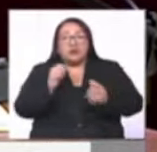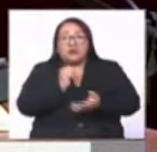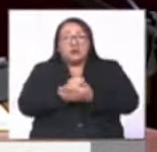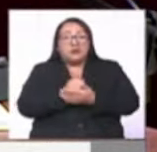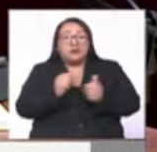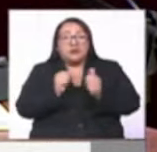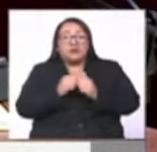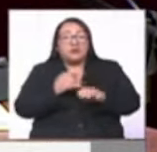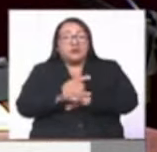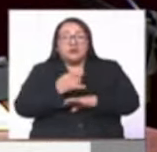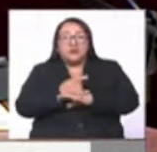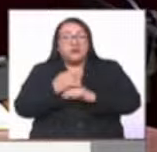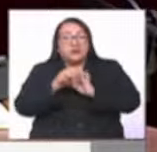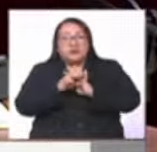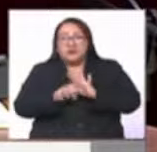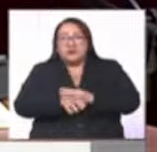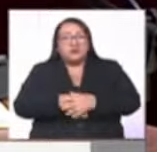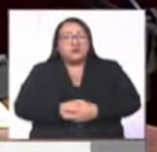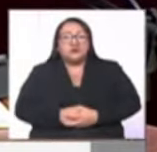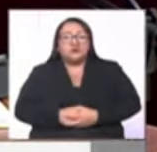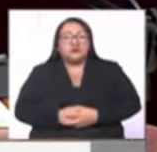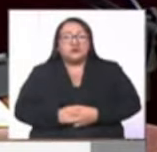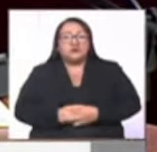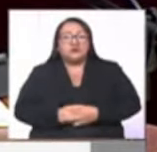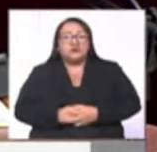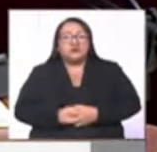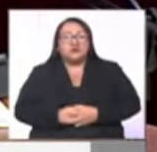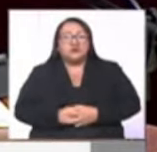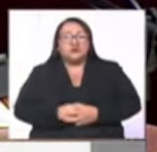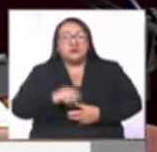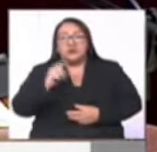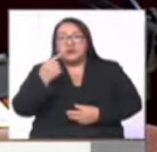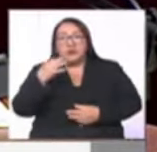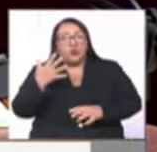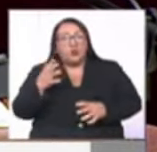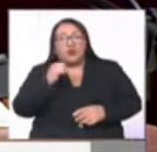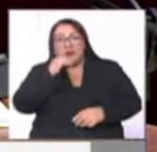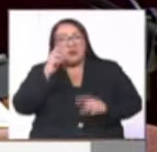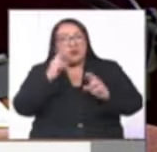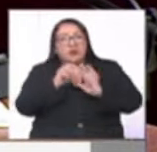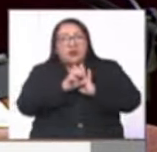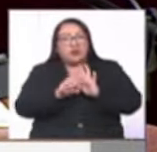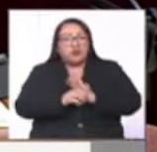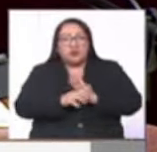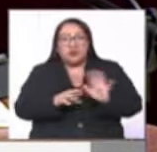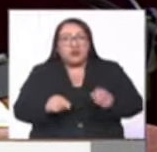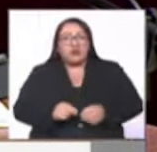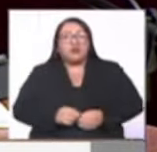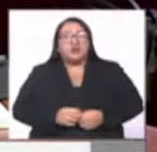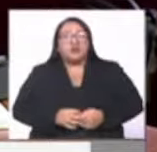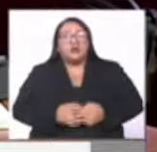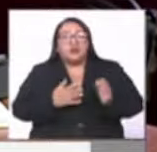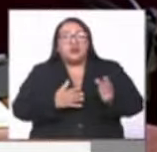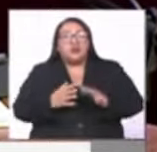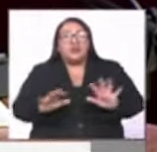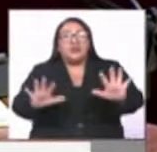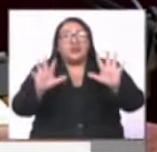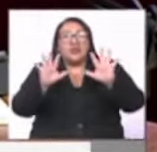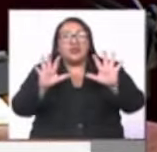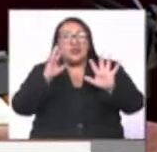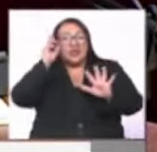la acusación constitucional en primer lugar no existe infracción de la Constitución hemos planteado 10